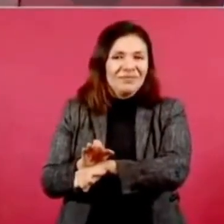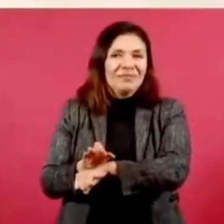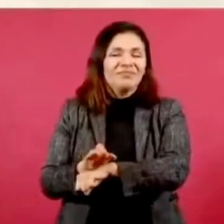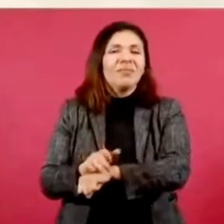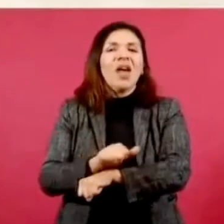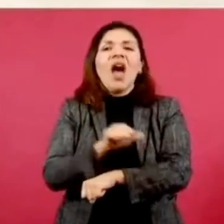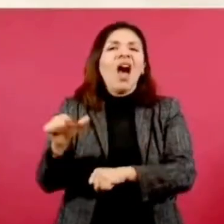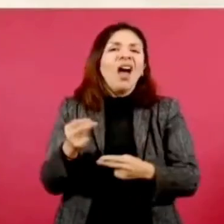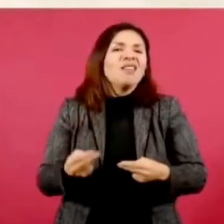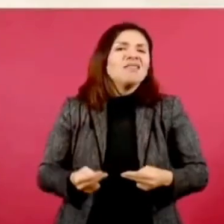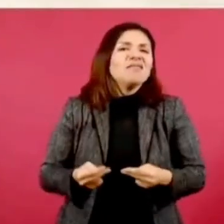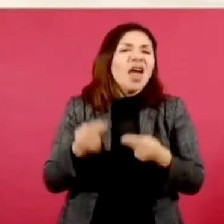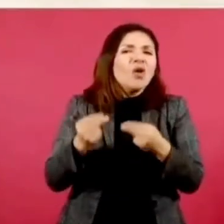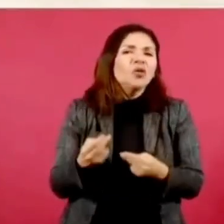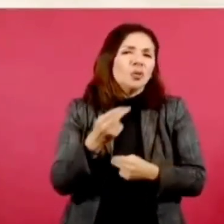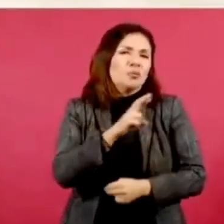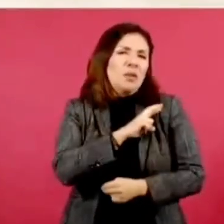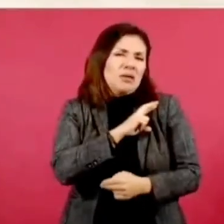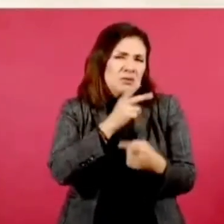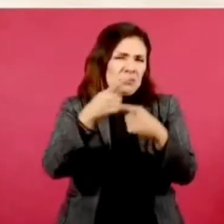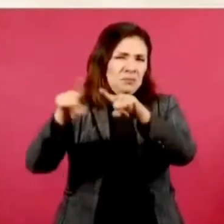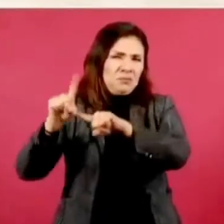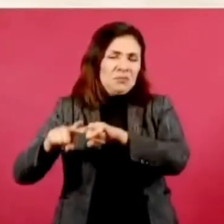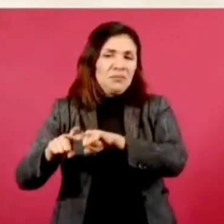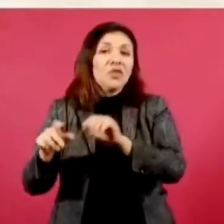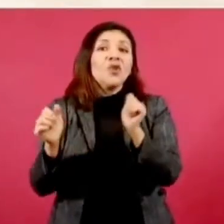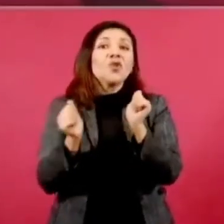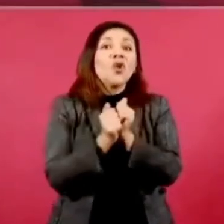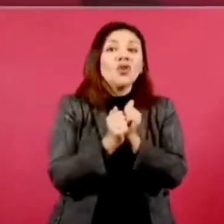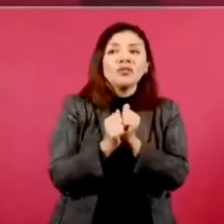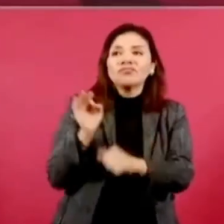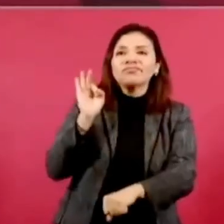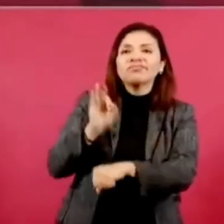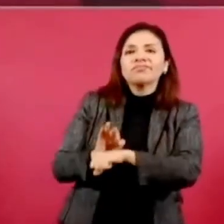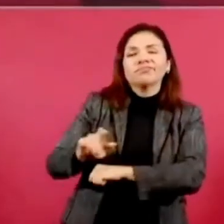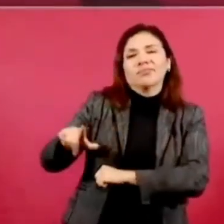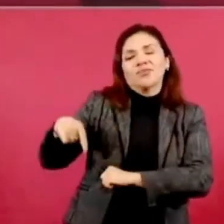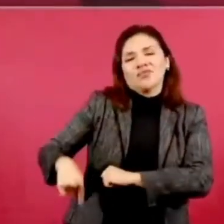Negocios particulares que se hacen al amparo del poder público.